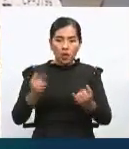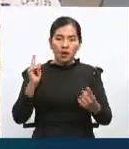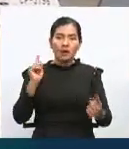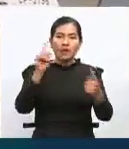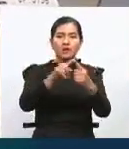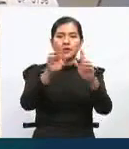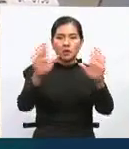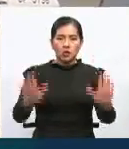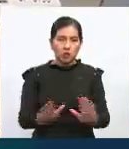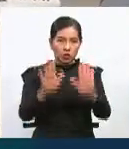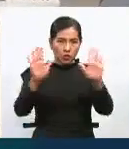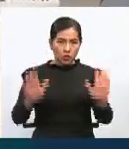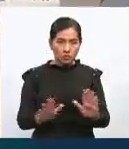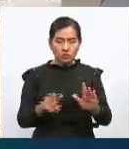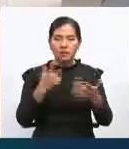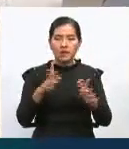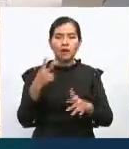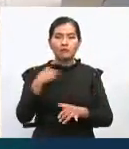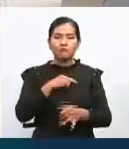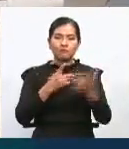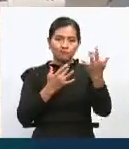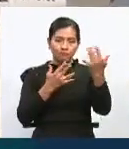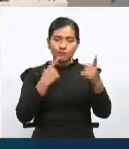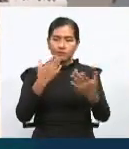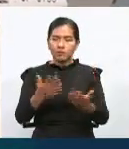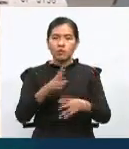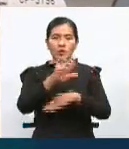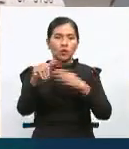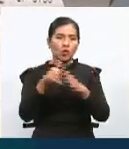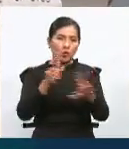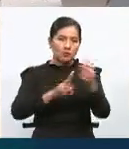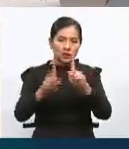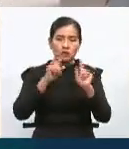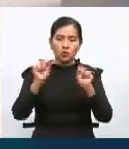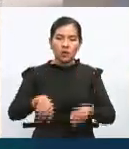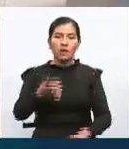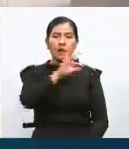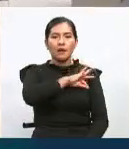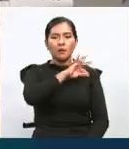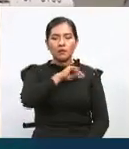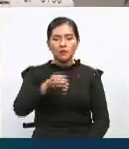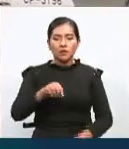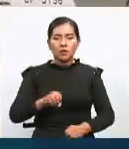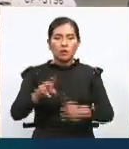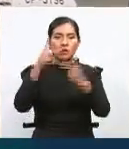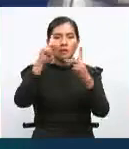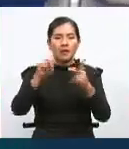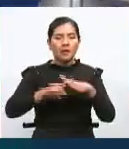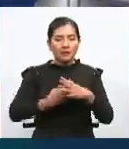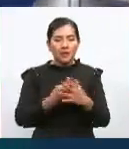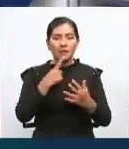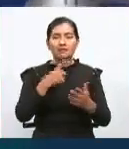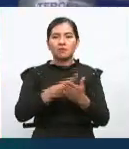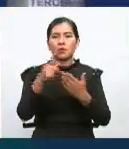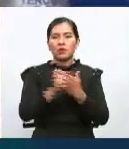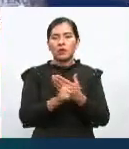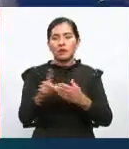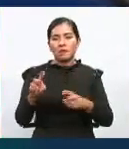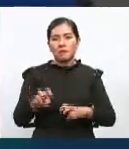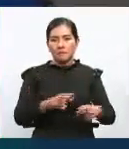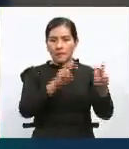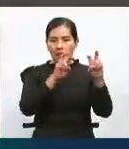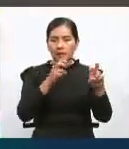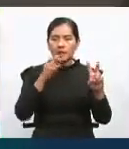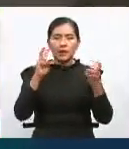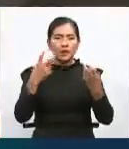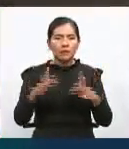día domingo y esperamos pues que toda la gente pueda aprovechar esta oportunidad para programar sus viajes. Campaña es en el marco